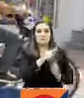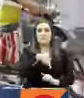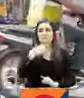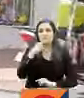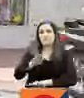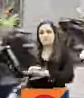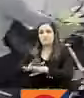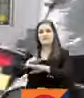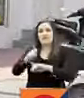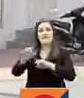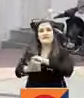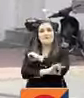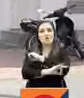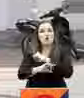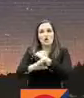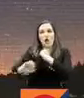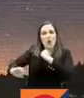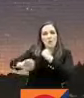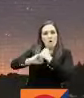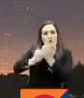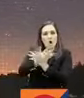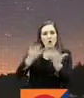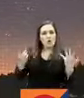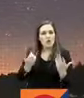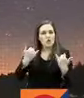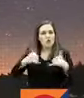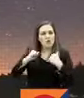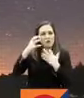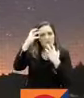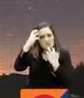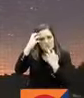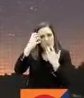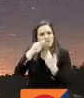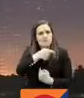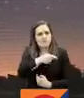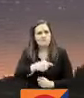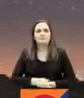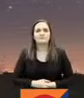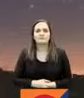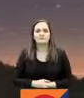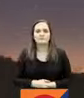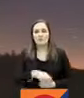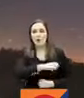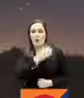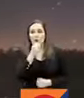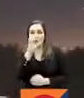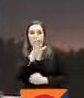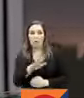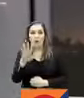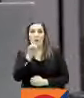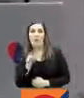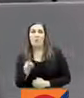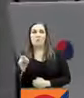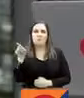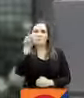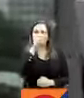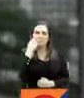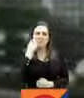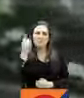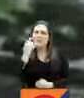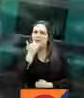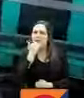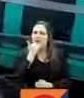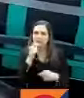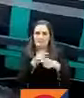reconstrucción social y psicológica del municipio. Y es momento de iniciar un recorrido por las regiones del país para ver cómo avanza la Semana Santa